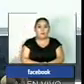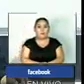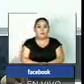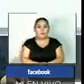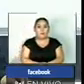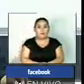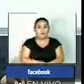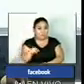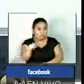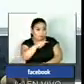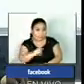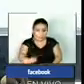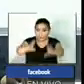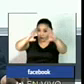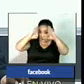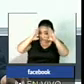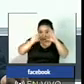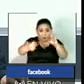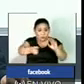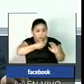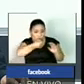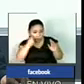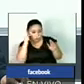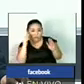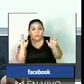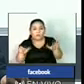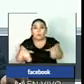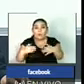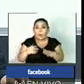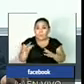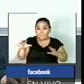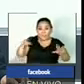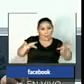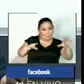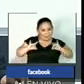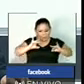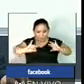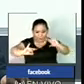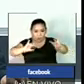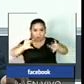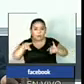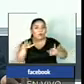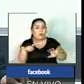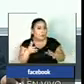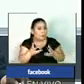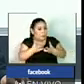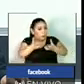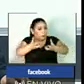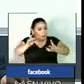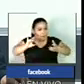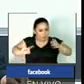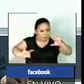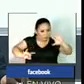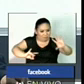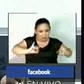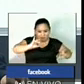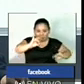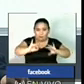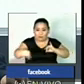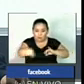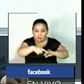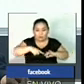Y preste atención al siguiente dato porque es muy importante. Los contagios locales de COVID-19 cada vez aumentan entre la población.